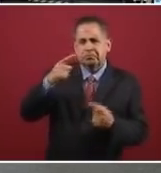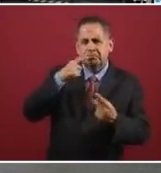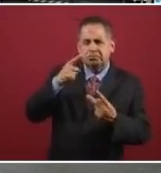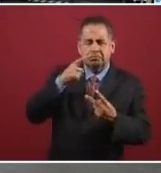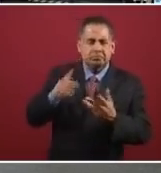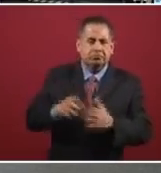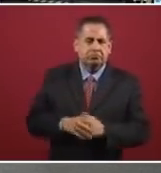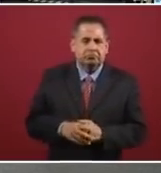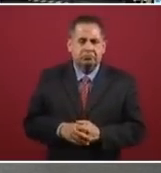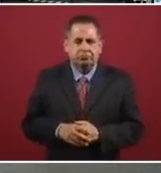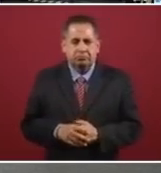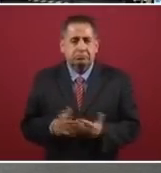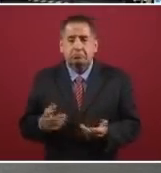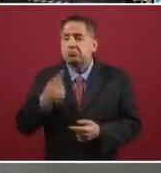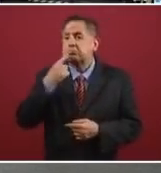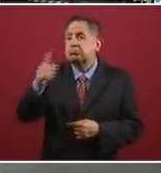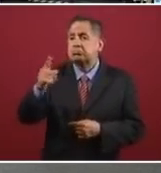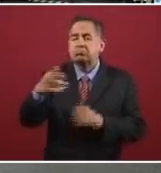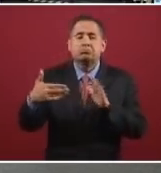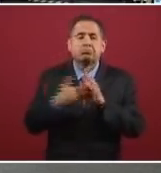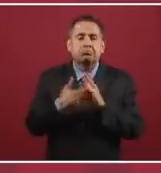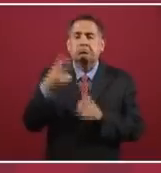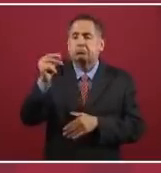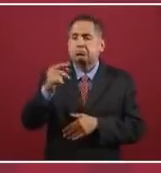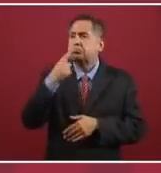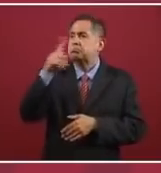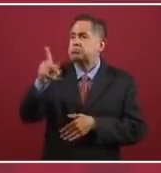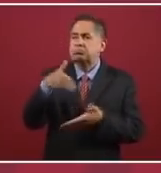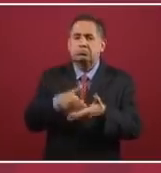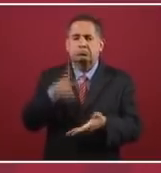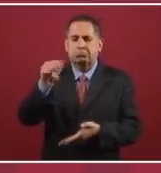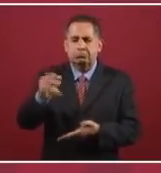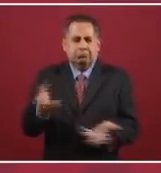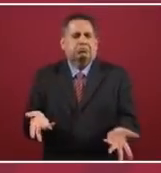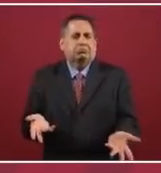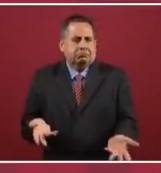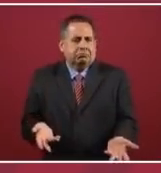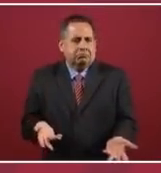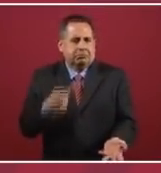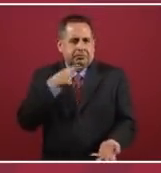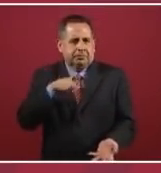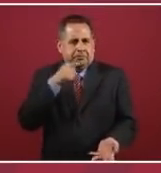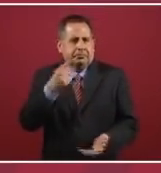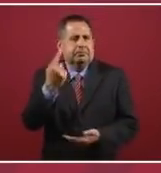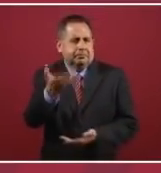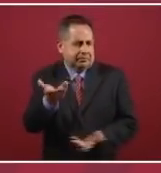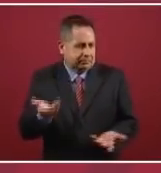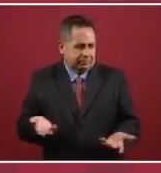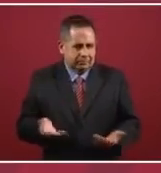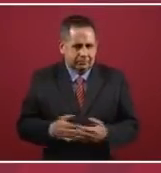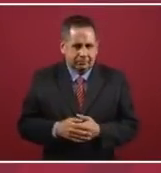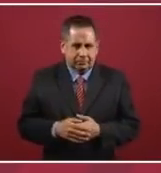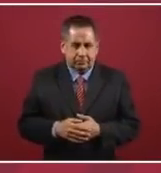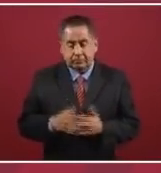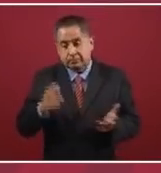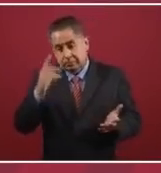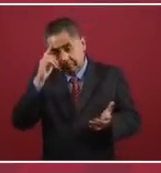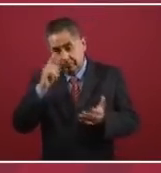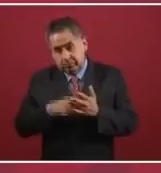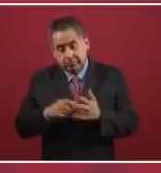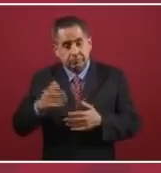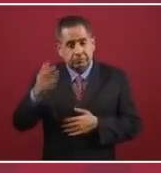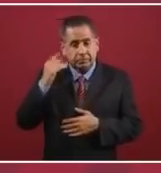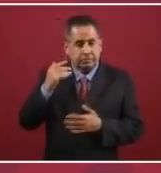Pero no procedía. O sea, No creo que hayan